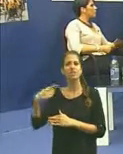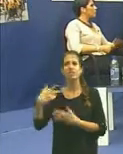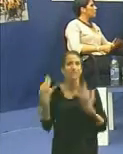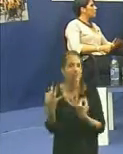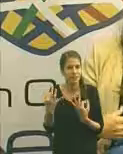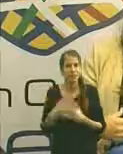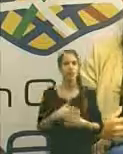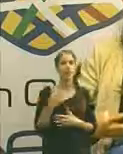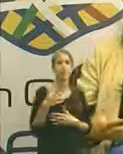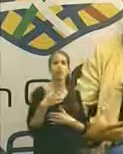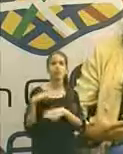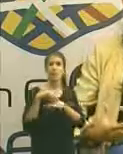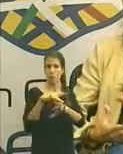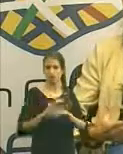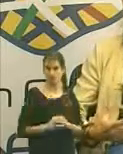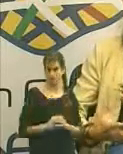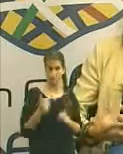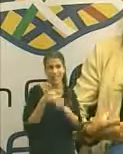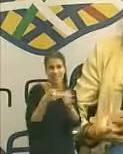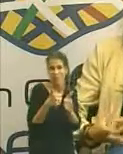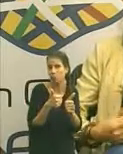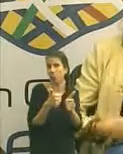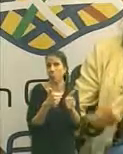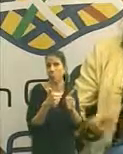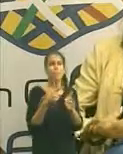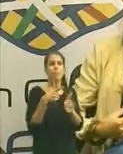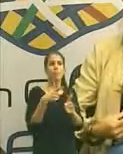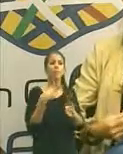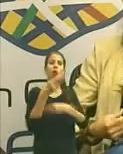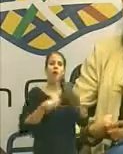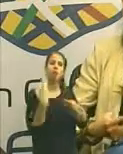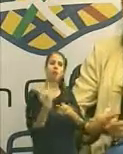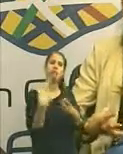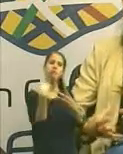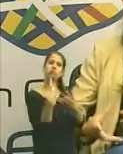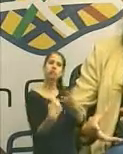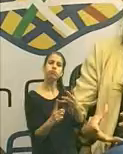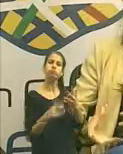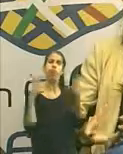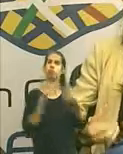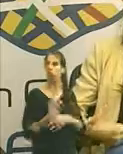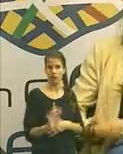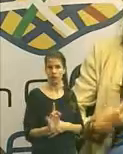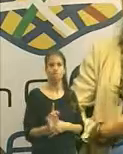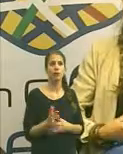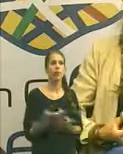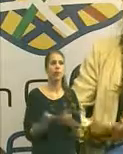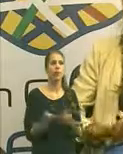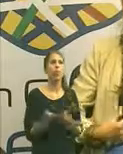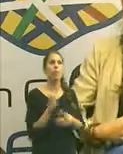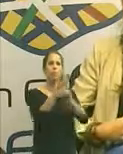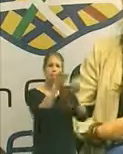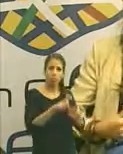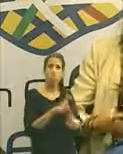hace a la persona, no se le dice nunca lo que tiene que hacer, pero sí, a partir de una serie de preguntas, la persona toma